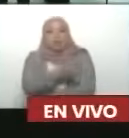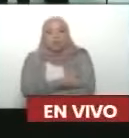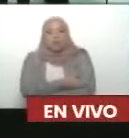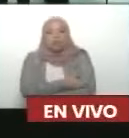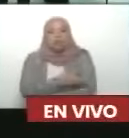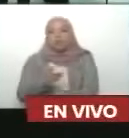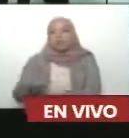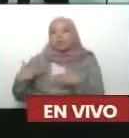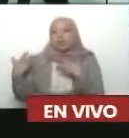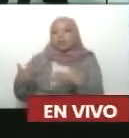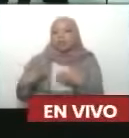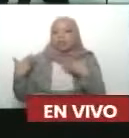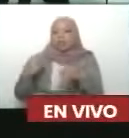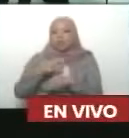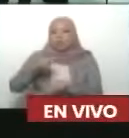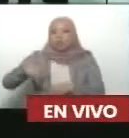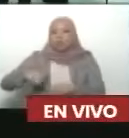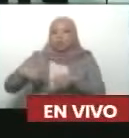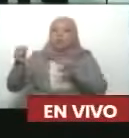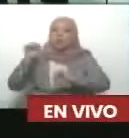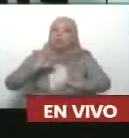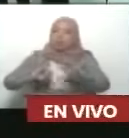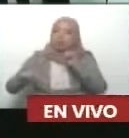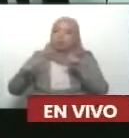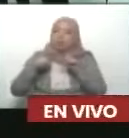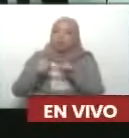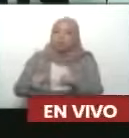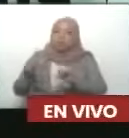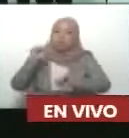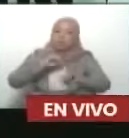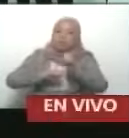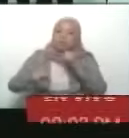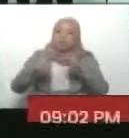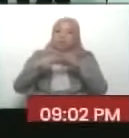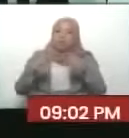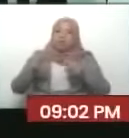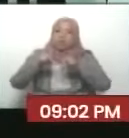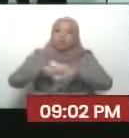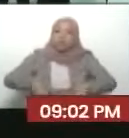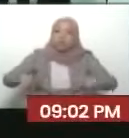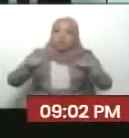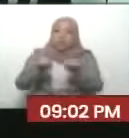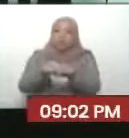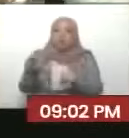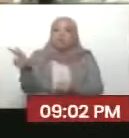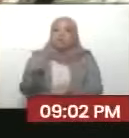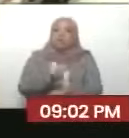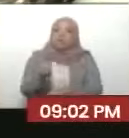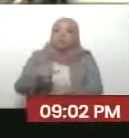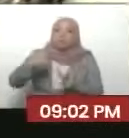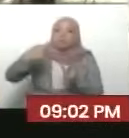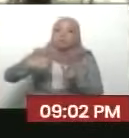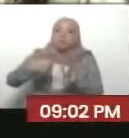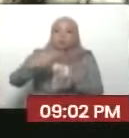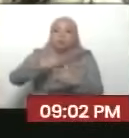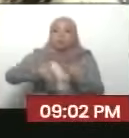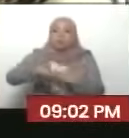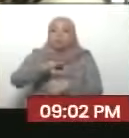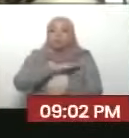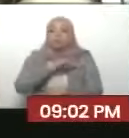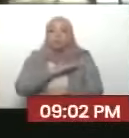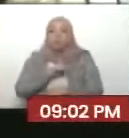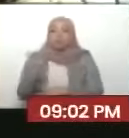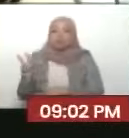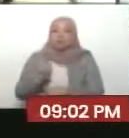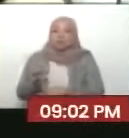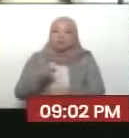de esa alegría por nosotros defender y seguir defendiendo el territorio que es venezolano. Territorio que le